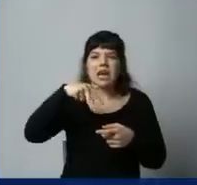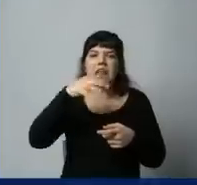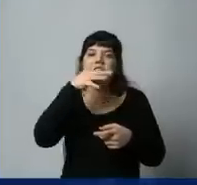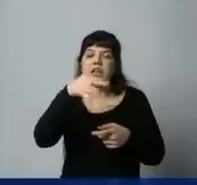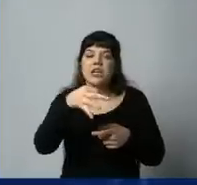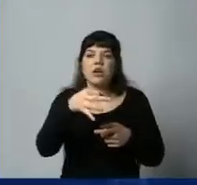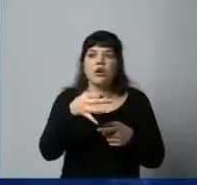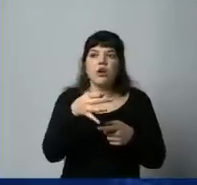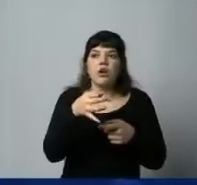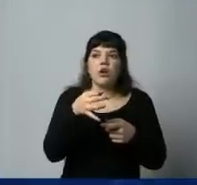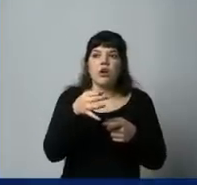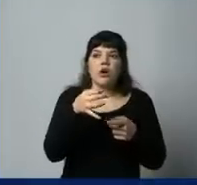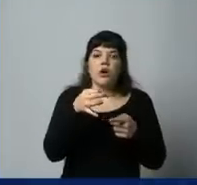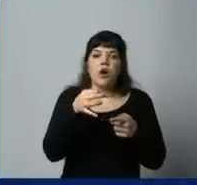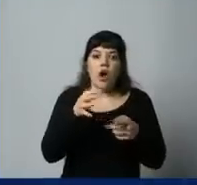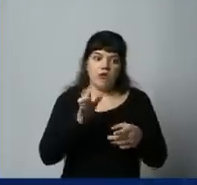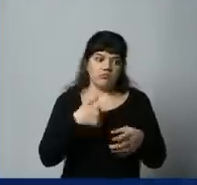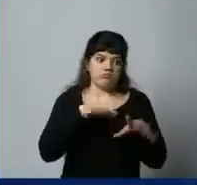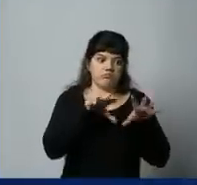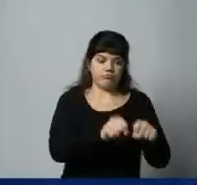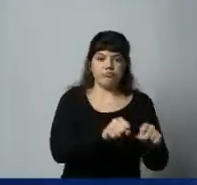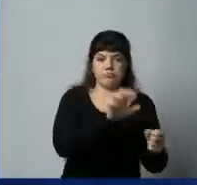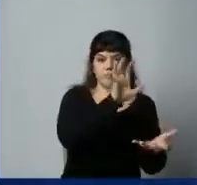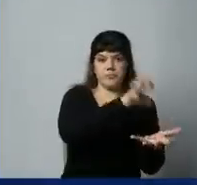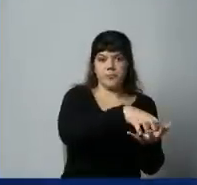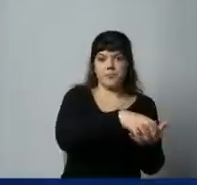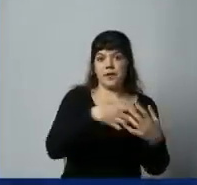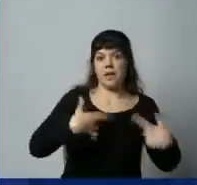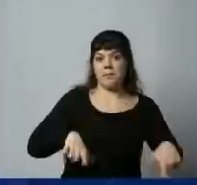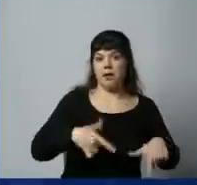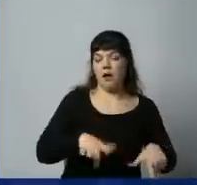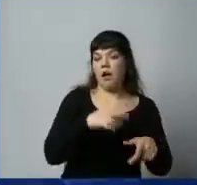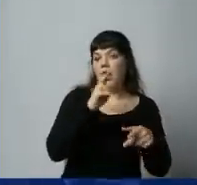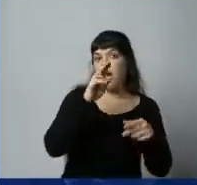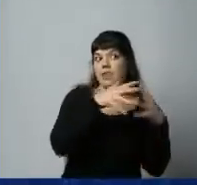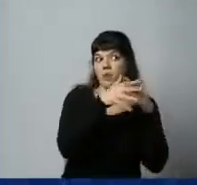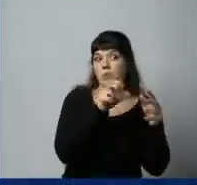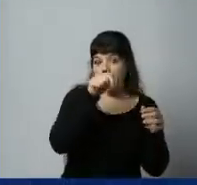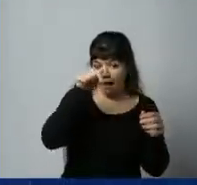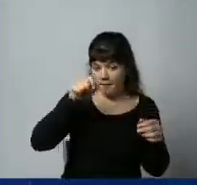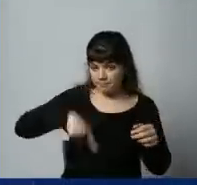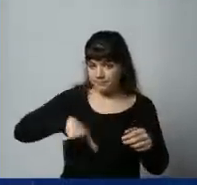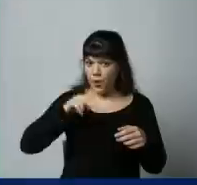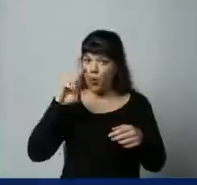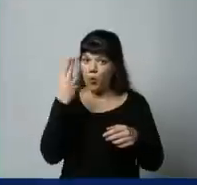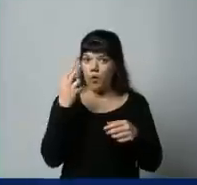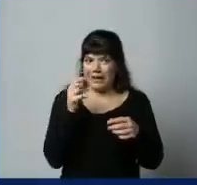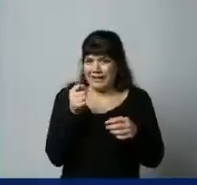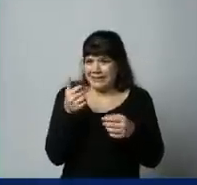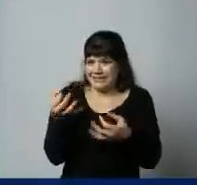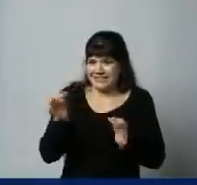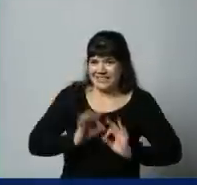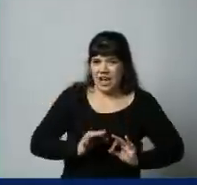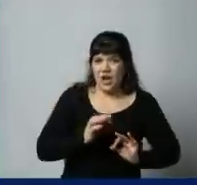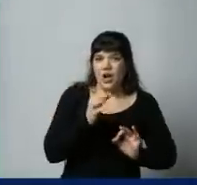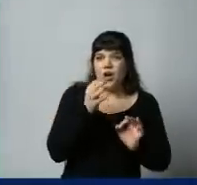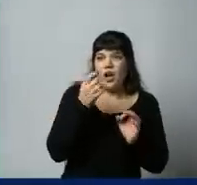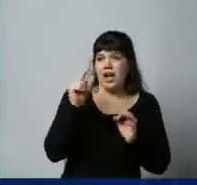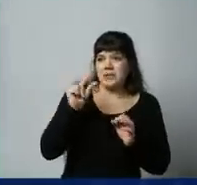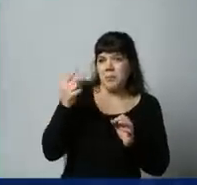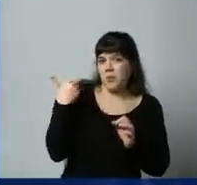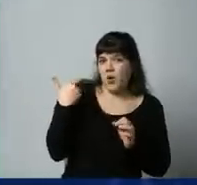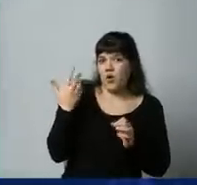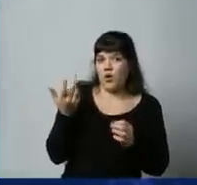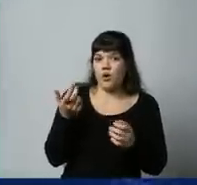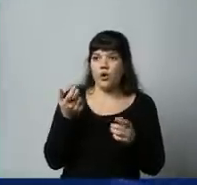asumió la Embajada de Estados Unidos y Uruguay en septiembre de 2019 O sea que es prácticamente un recién llegado tuvo tanto tiempo con el gobierno del